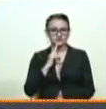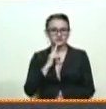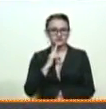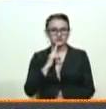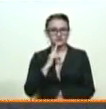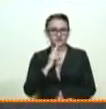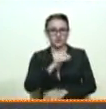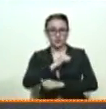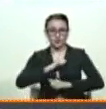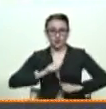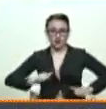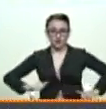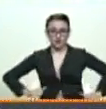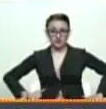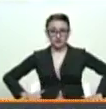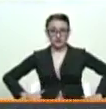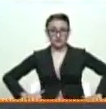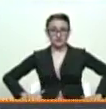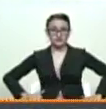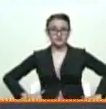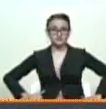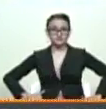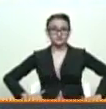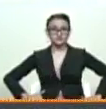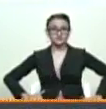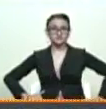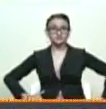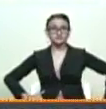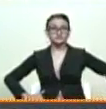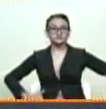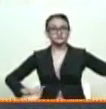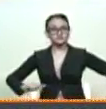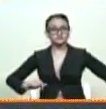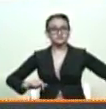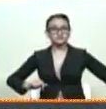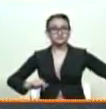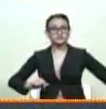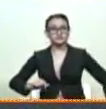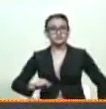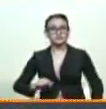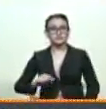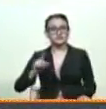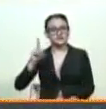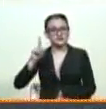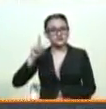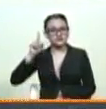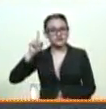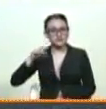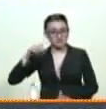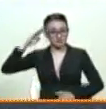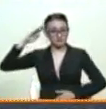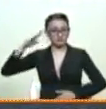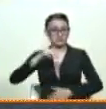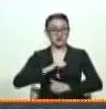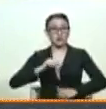de la Guardia Nacional Bolivariana. También está el comandante general de la Milicia Bolivariana.